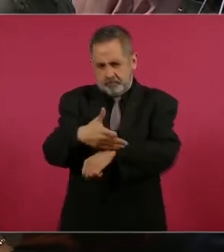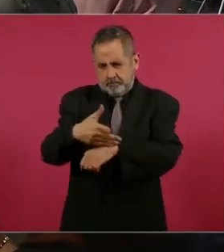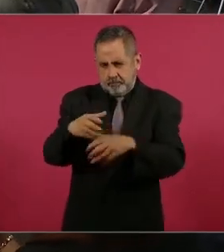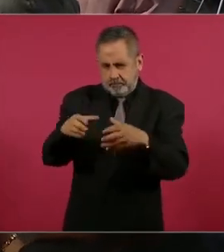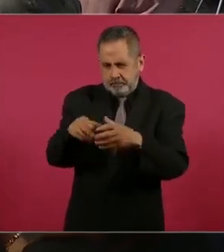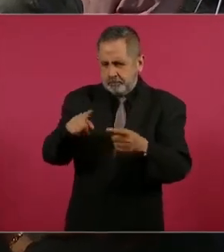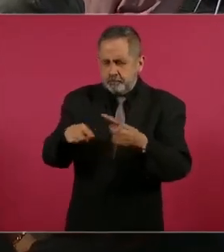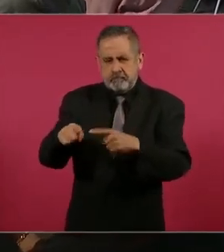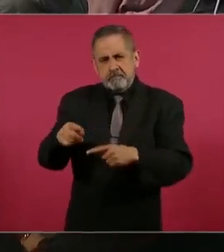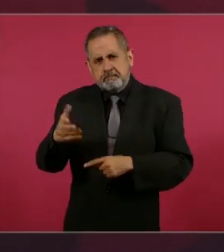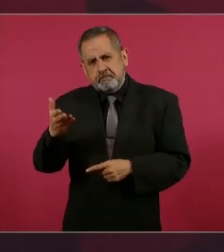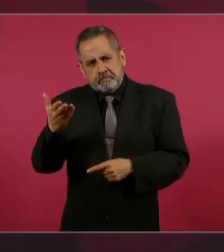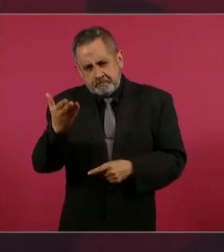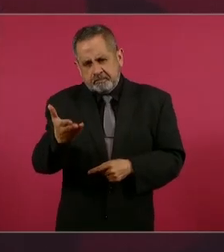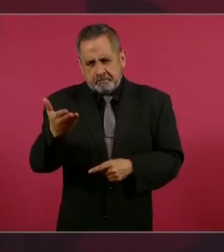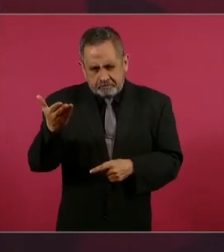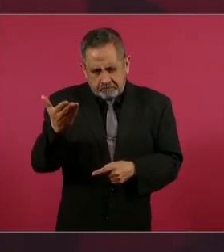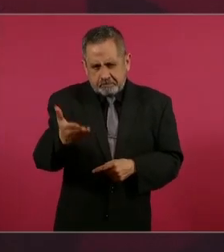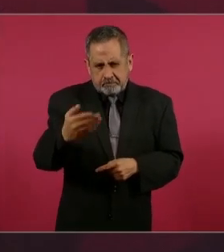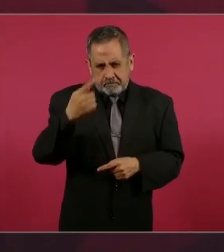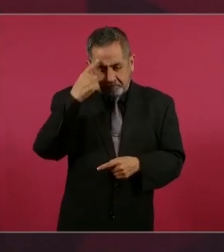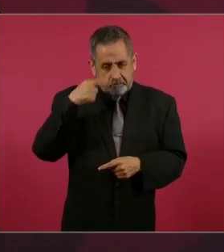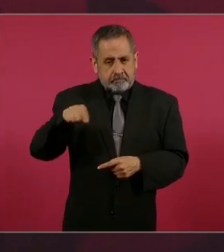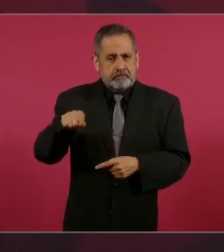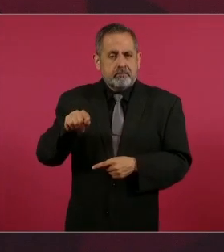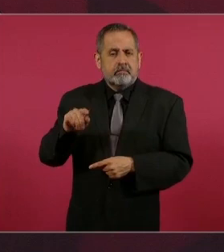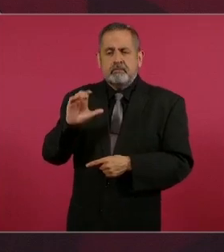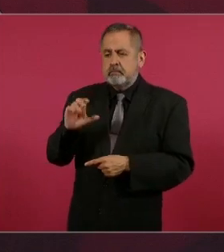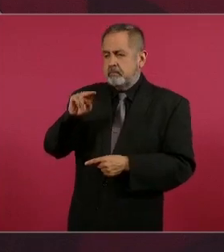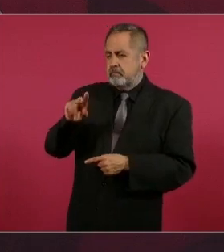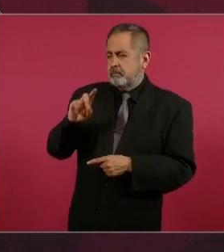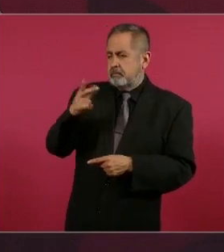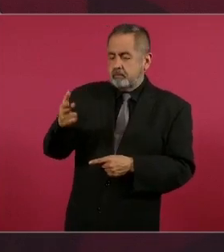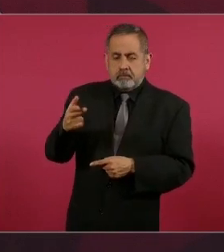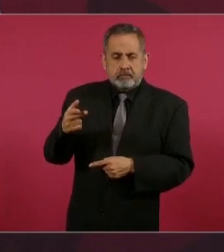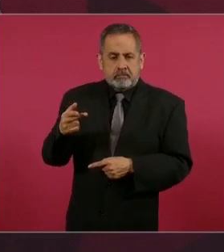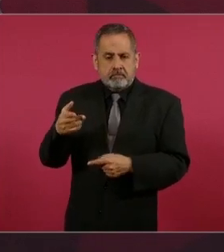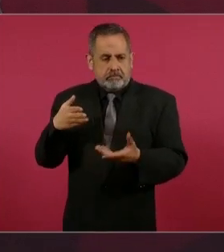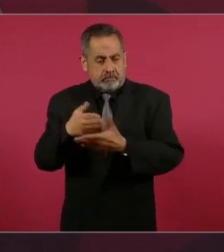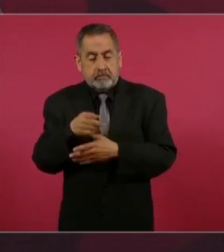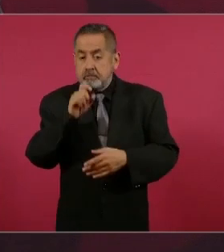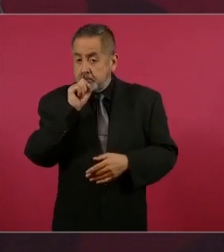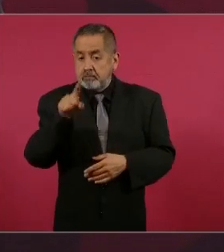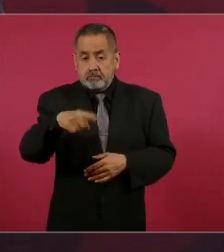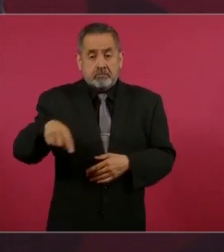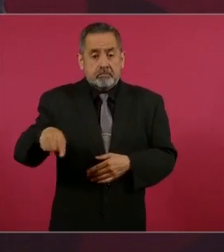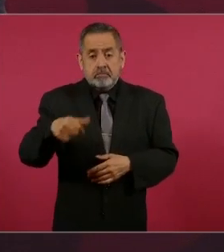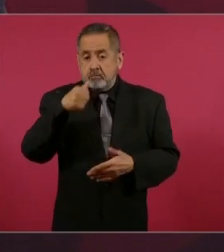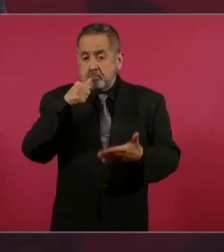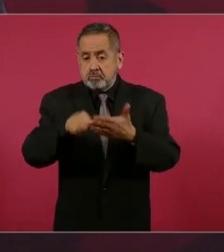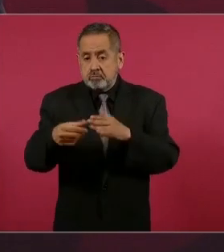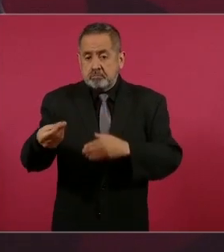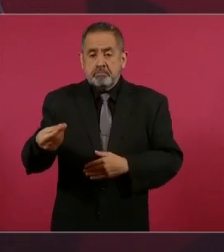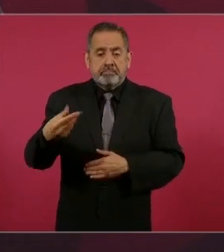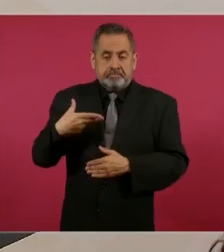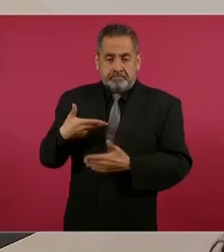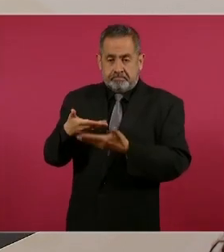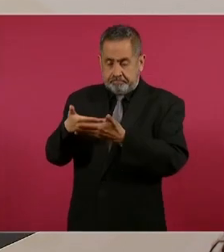empiezan a pedir que intervenga la Comisión de Derechos Humanos. Me mandan a mí una carta, incluso.